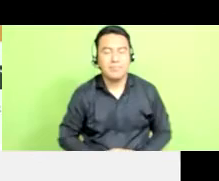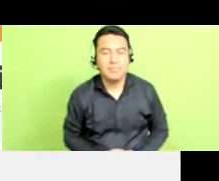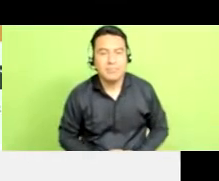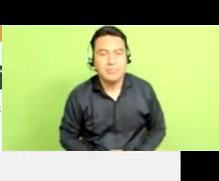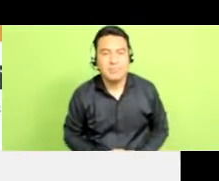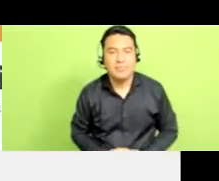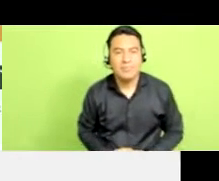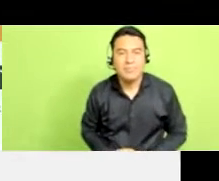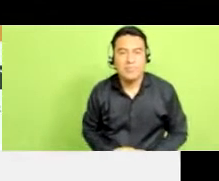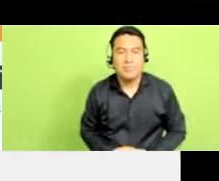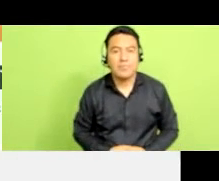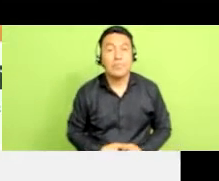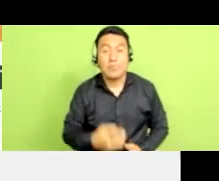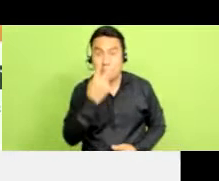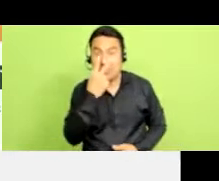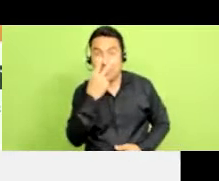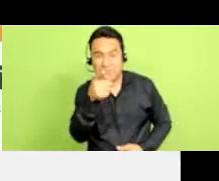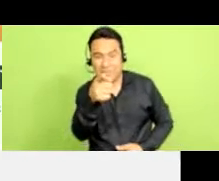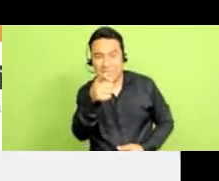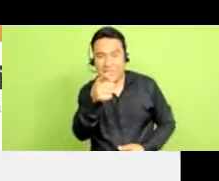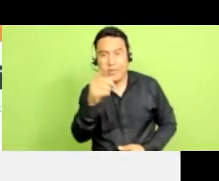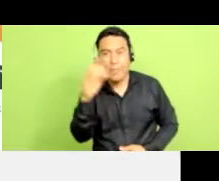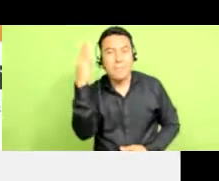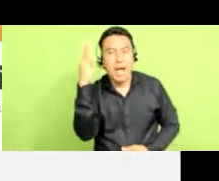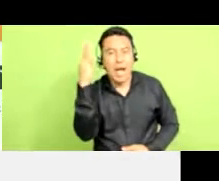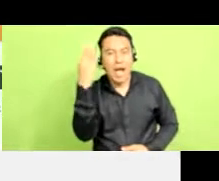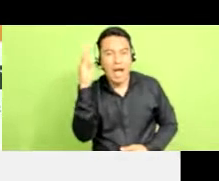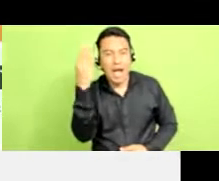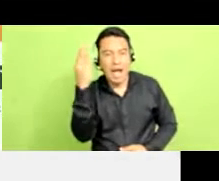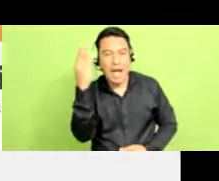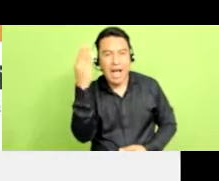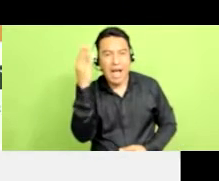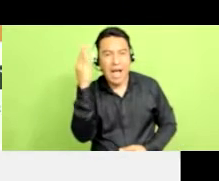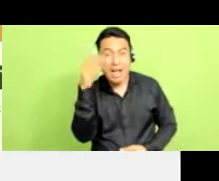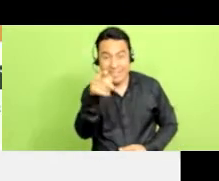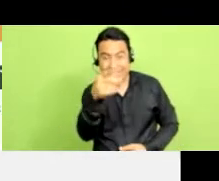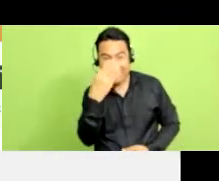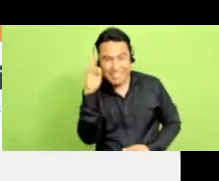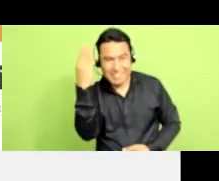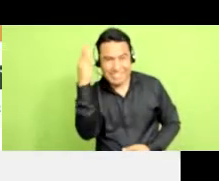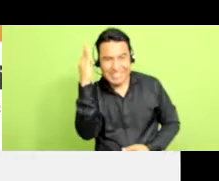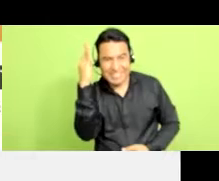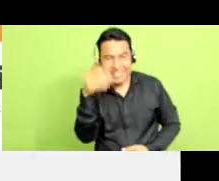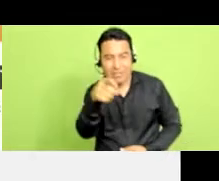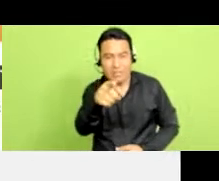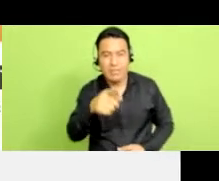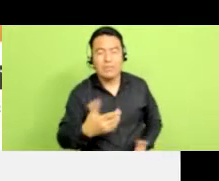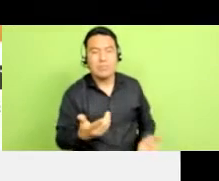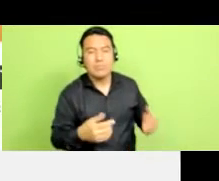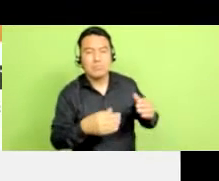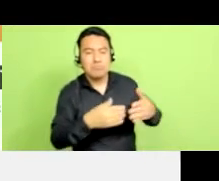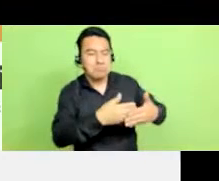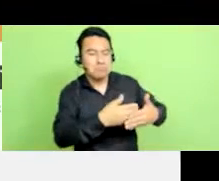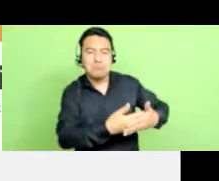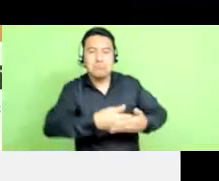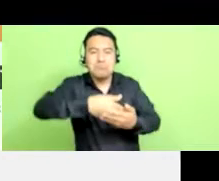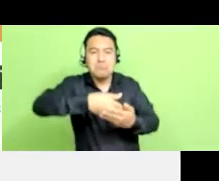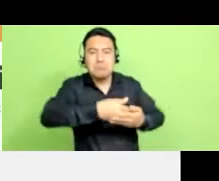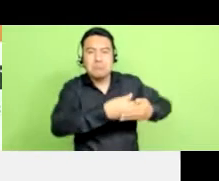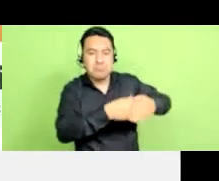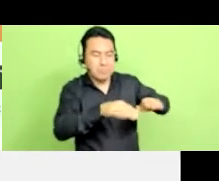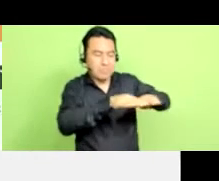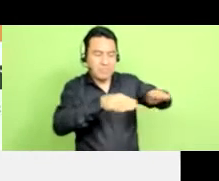se está incorporando un cambiador de bebé e intento de la norma sí es cierto hay algunos establecimientos que ya